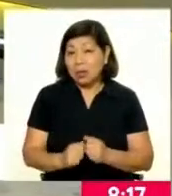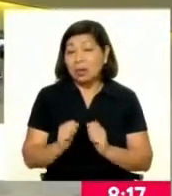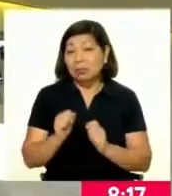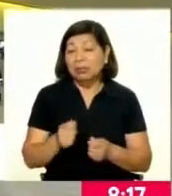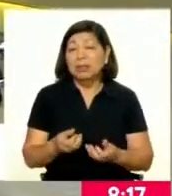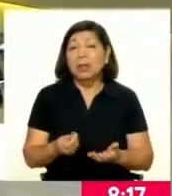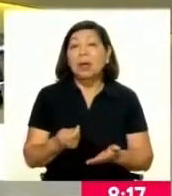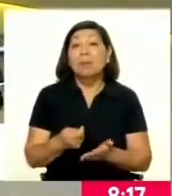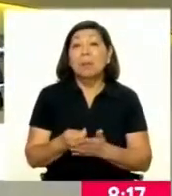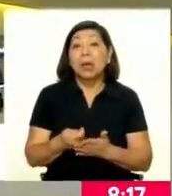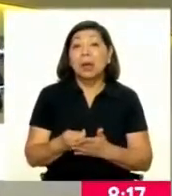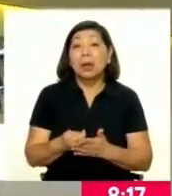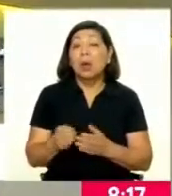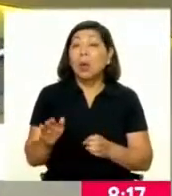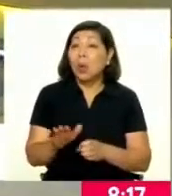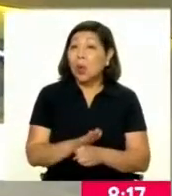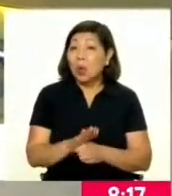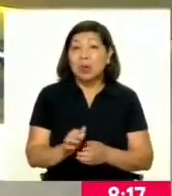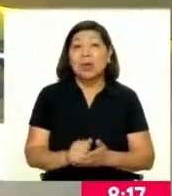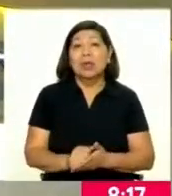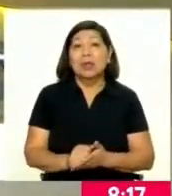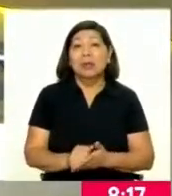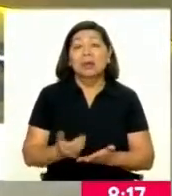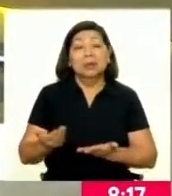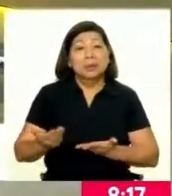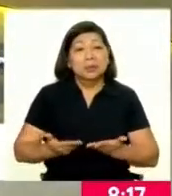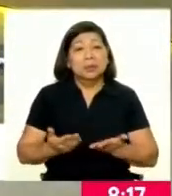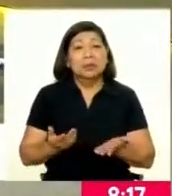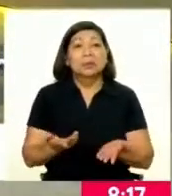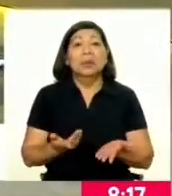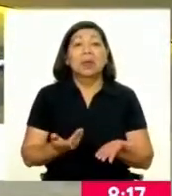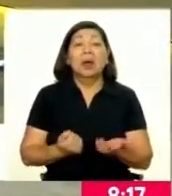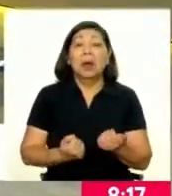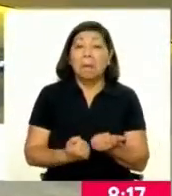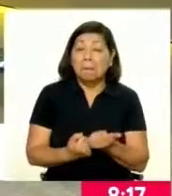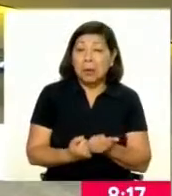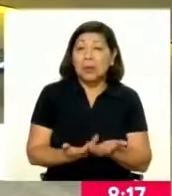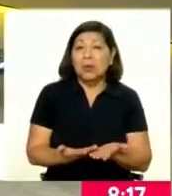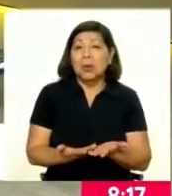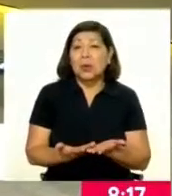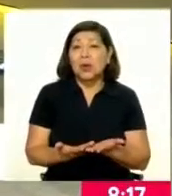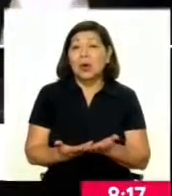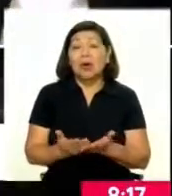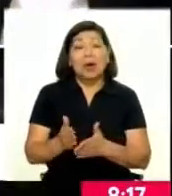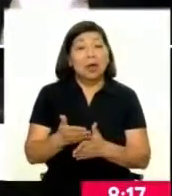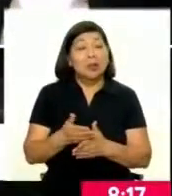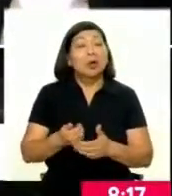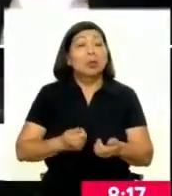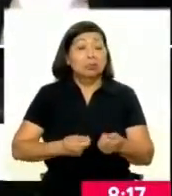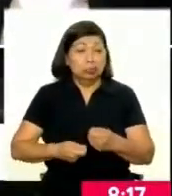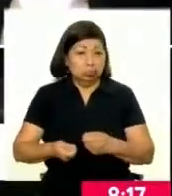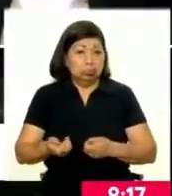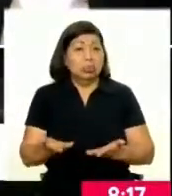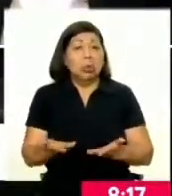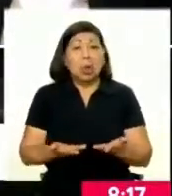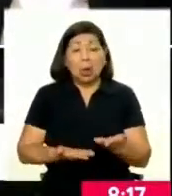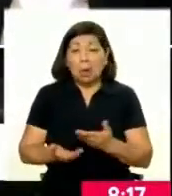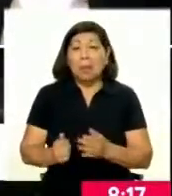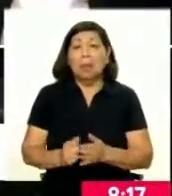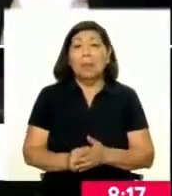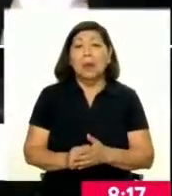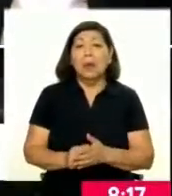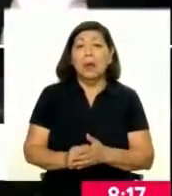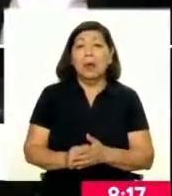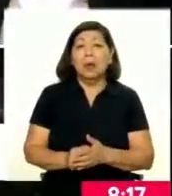Y esto, ¿no? es lo para que cubrir, para cubrir, ¿no? los servicios de la defensa pública, bueno, y entre otros servicios que nosotros también tenemos. Por ejemplo,